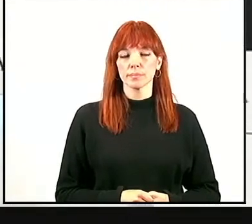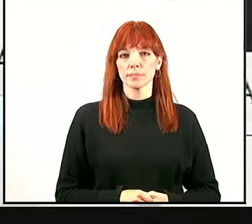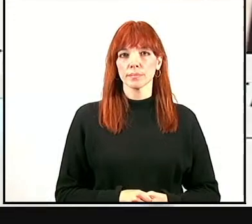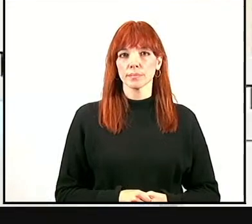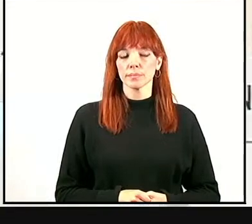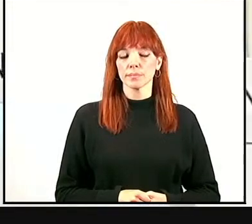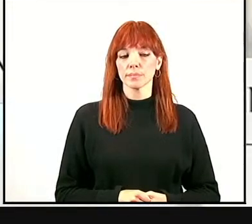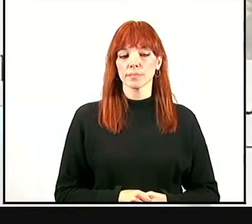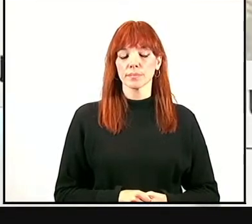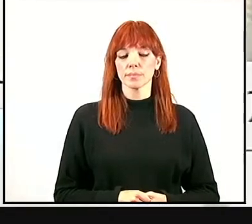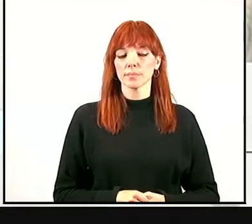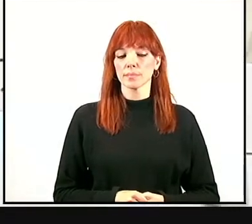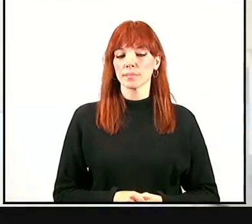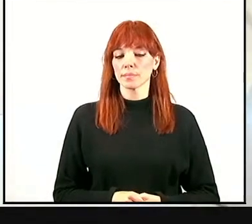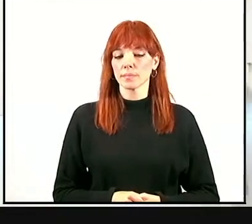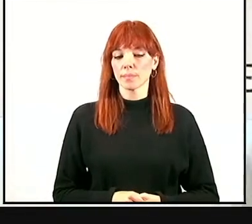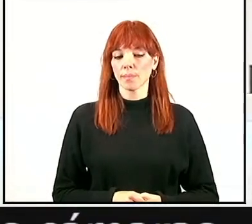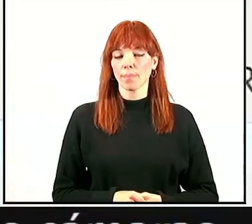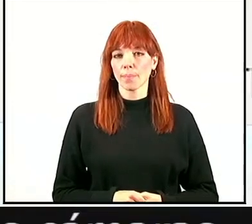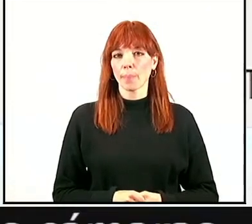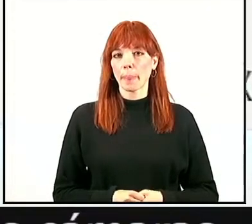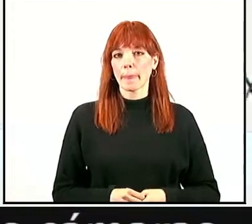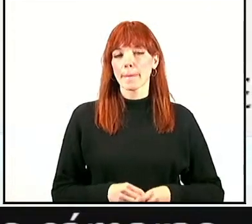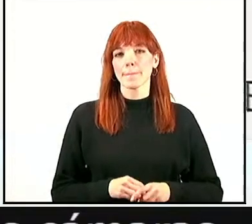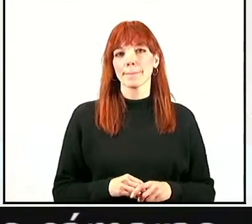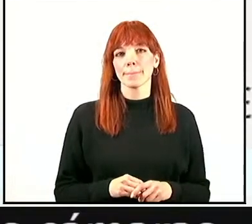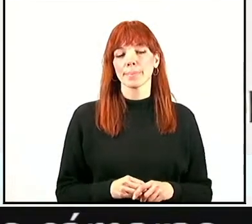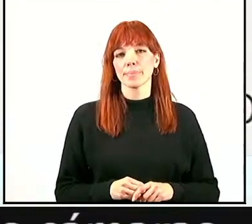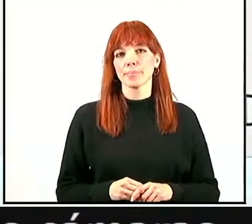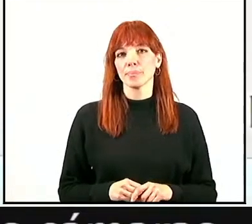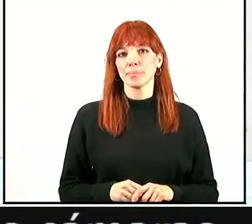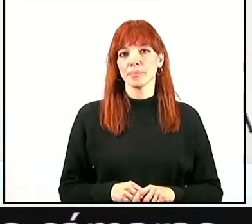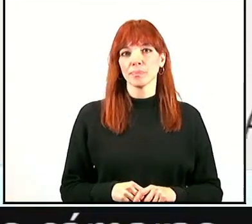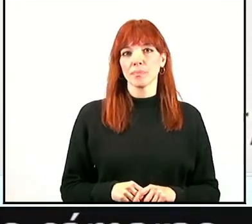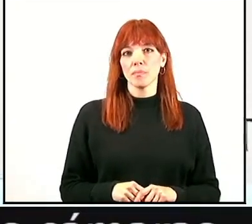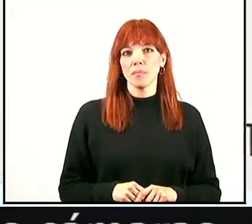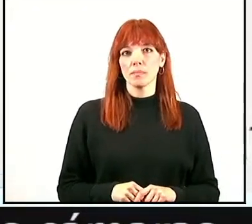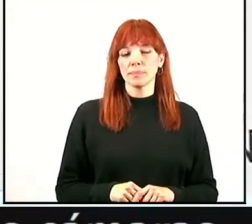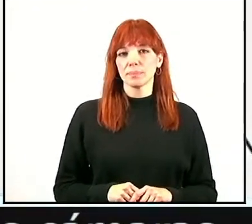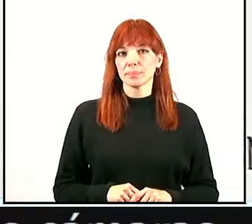Cuando vosotros digáis. ¿Estáis todos ya? Muy bien.